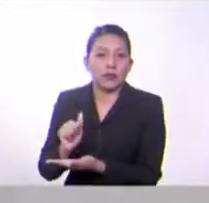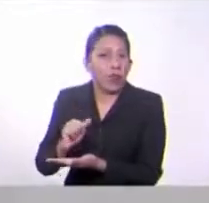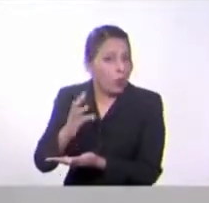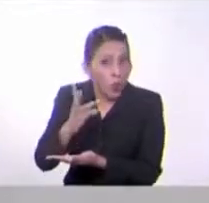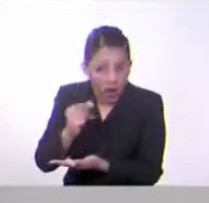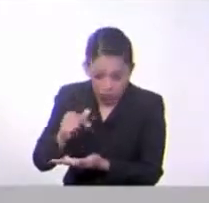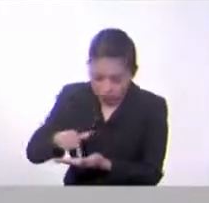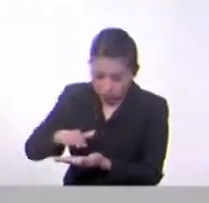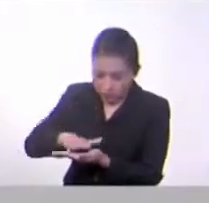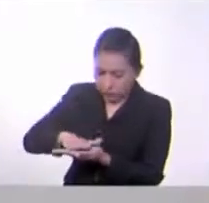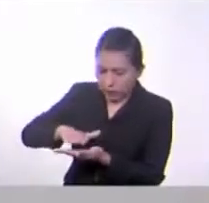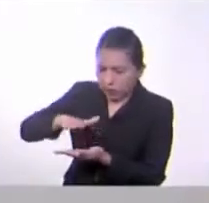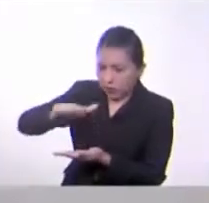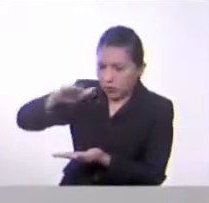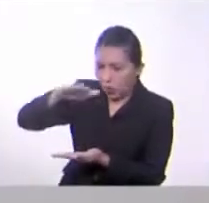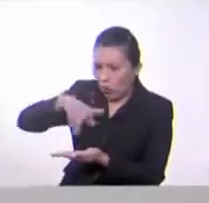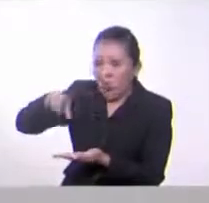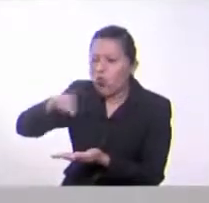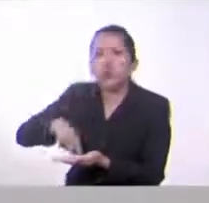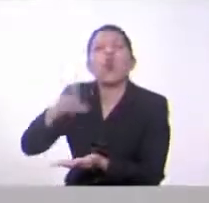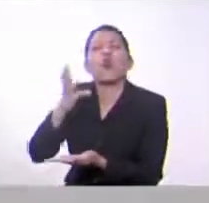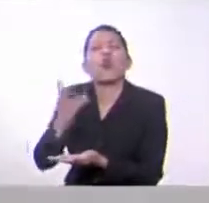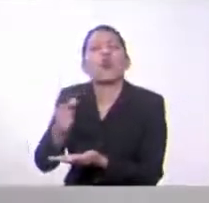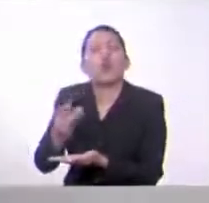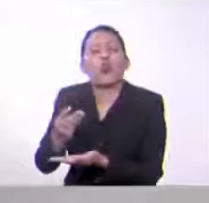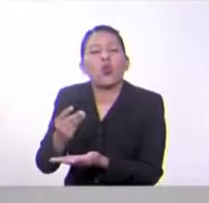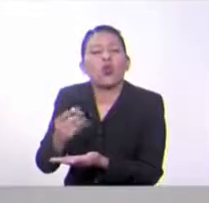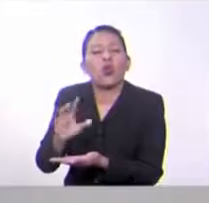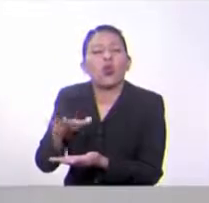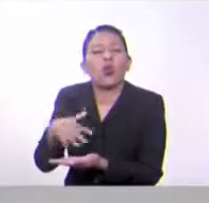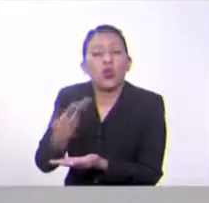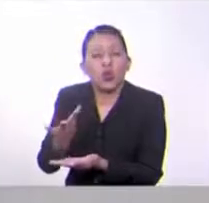para... Uy, no, muy cerca.